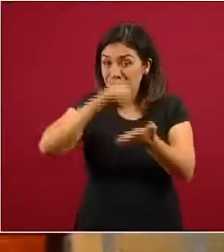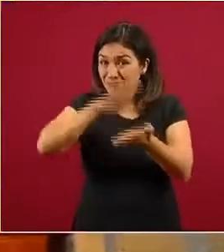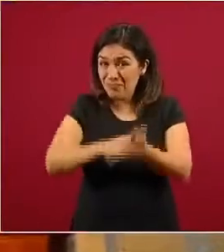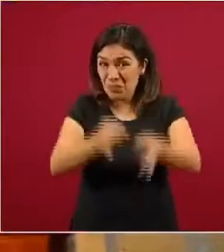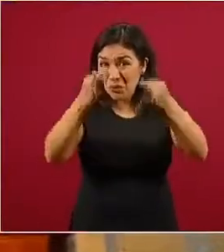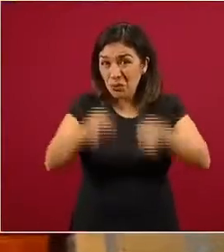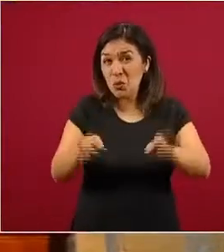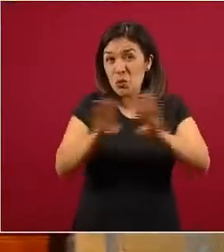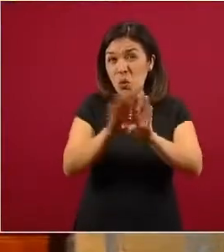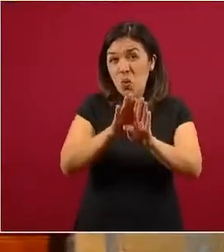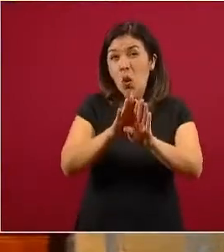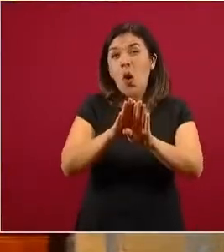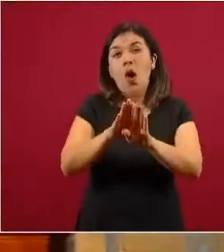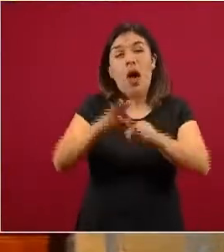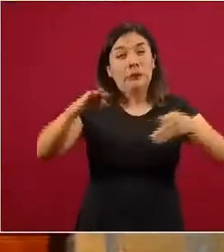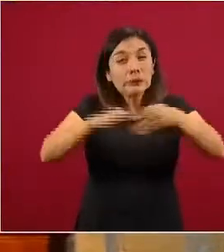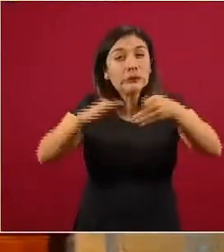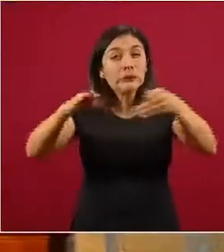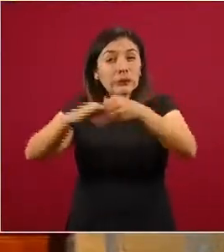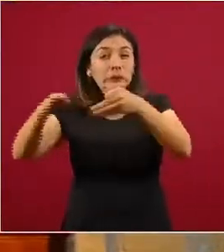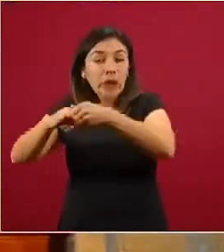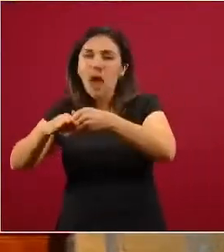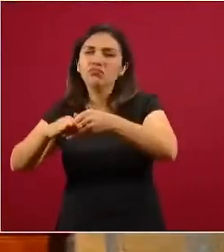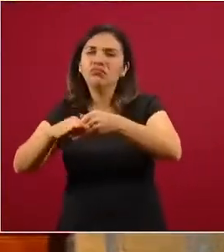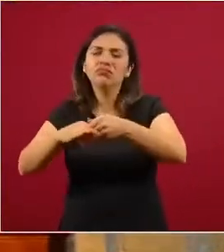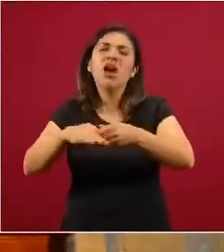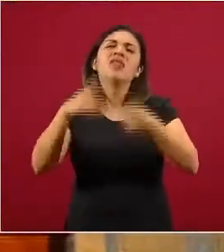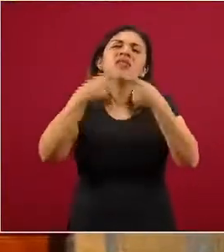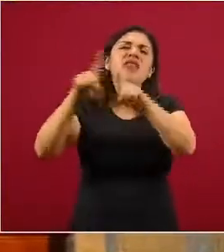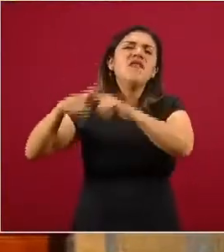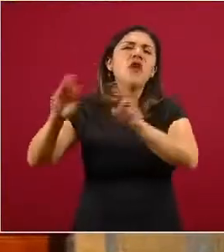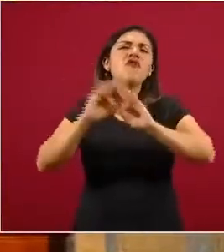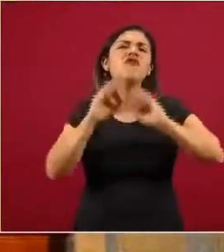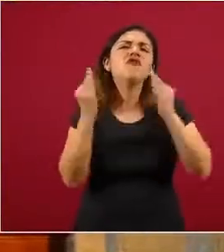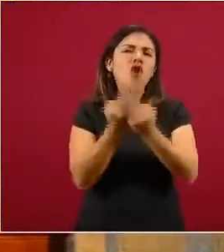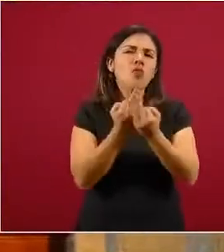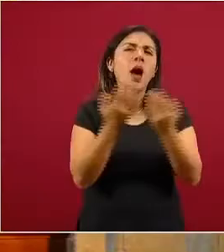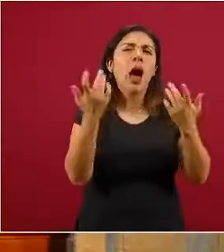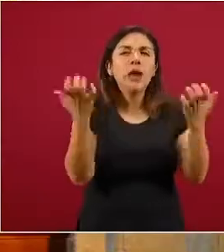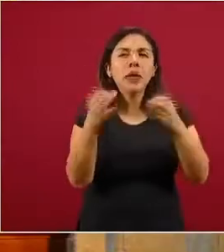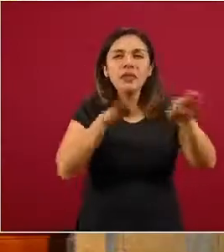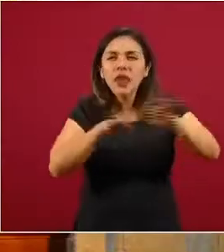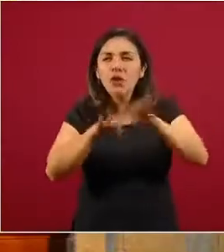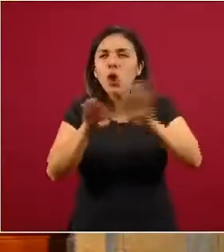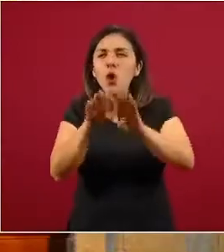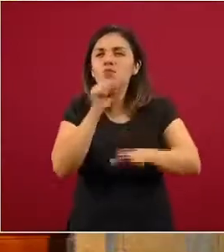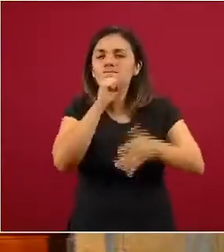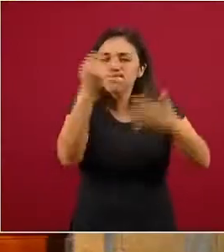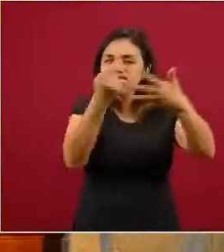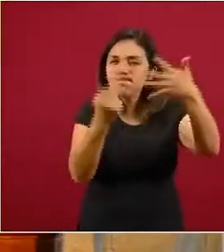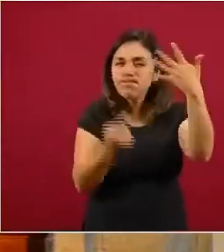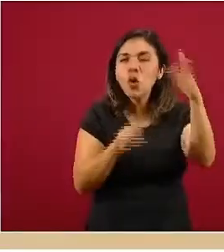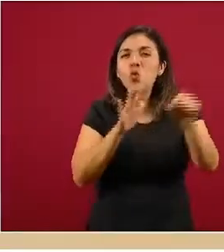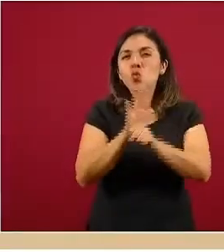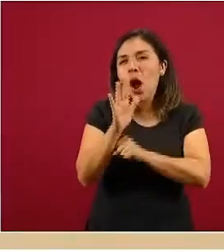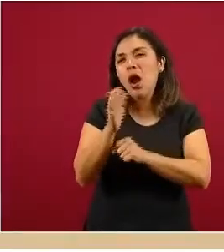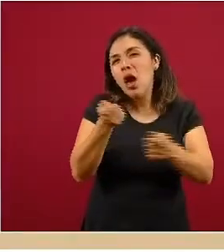44.195 muertes registradas en el CISVER, y ese es el número que tiene la misma rango con las